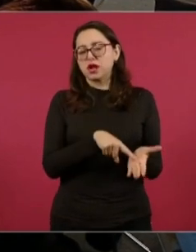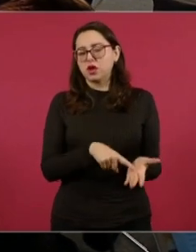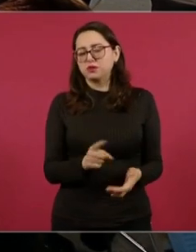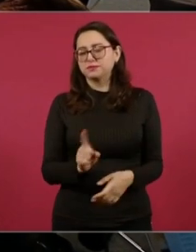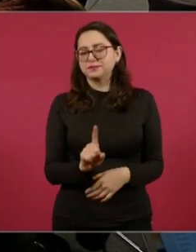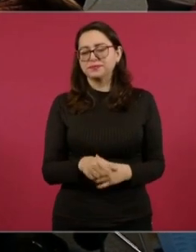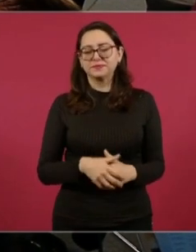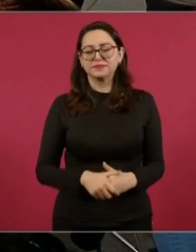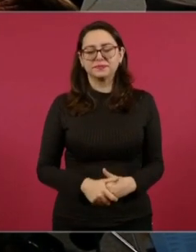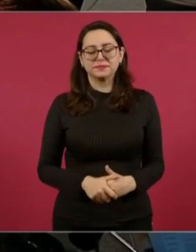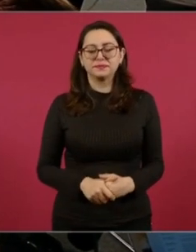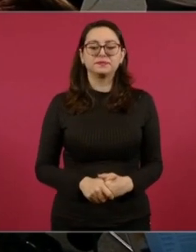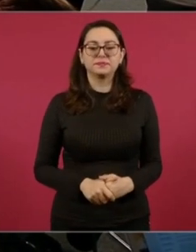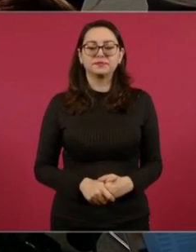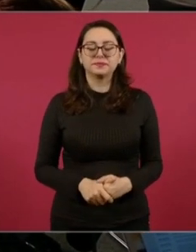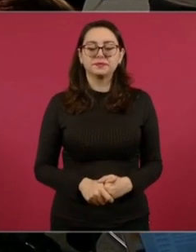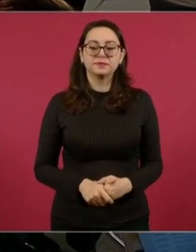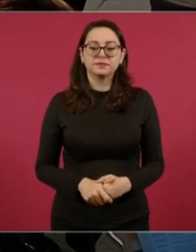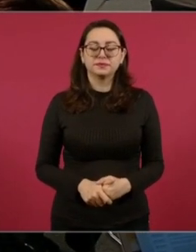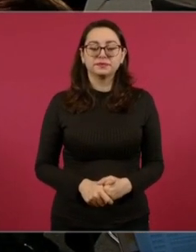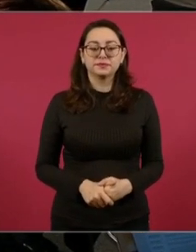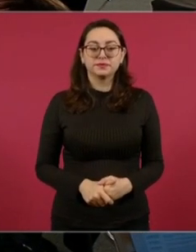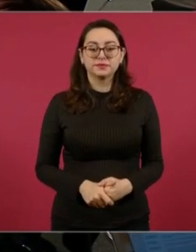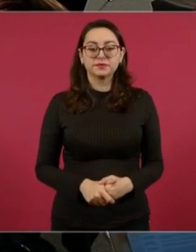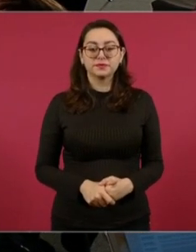haya problema.